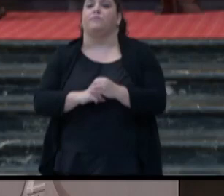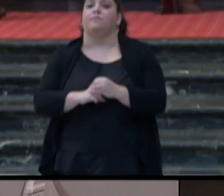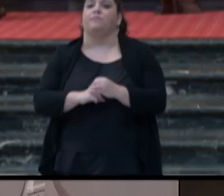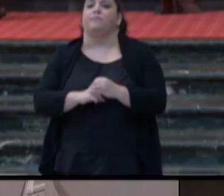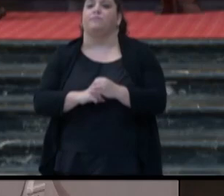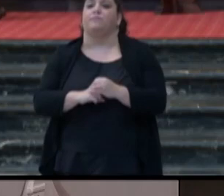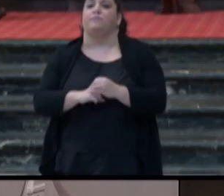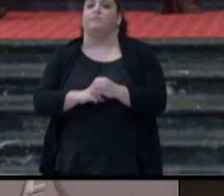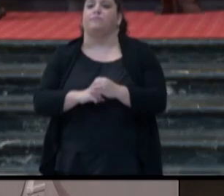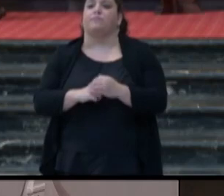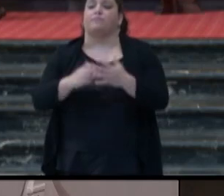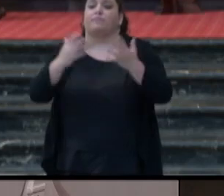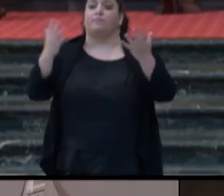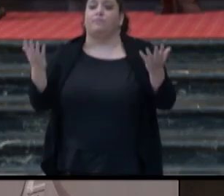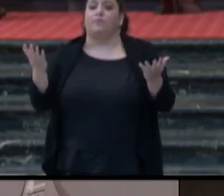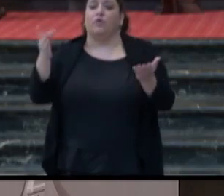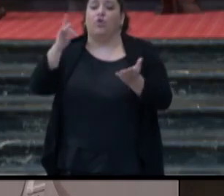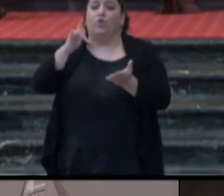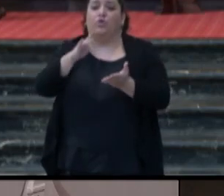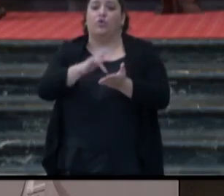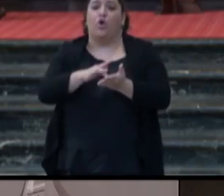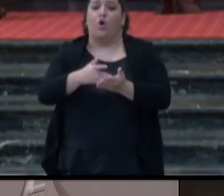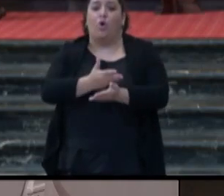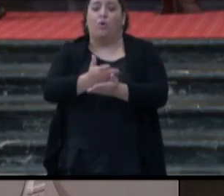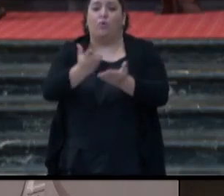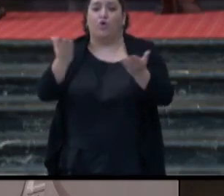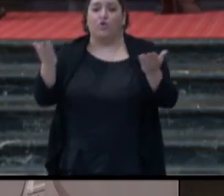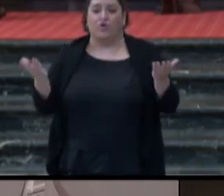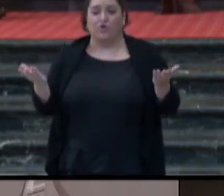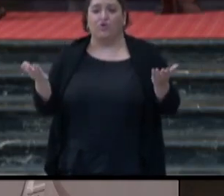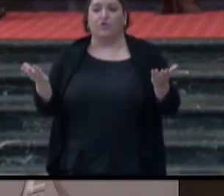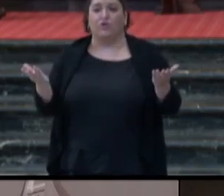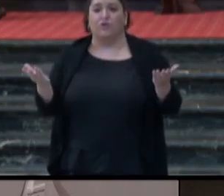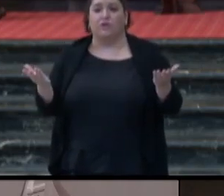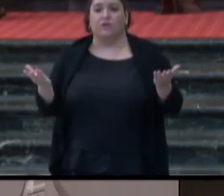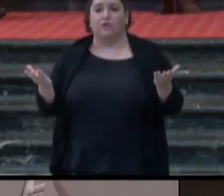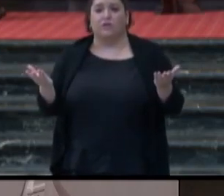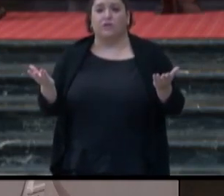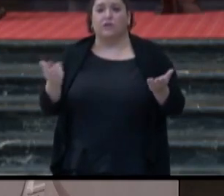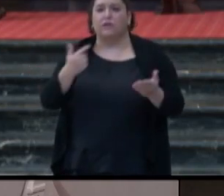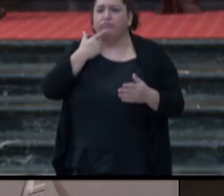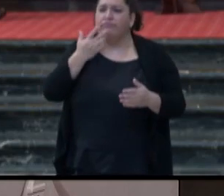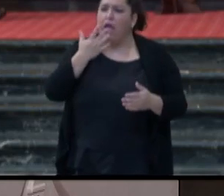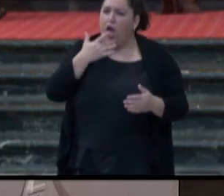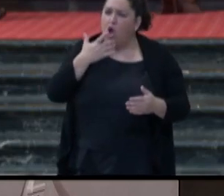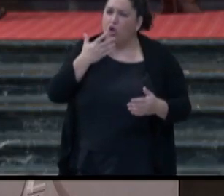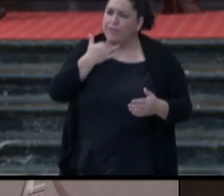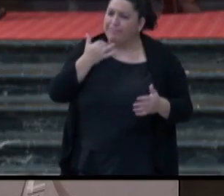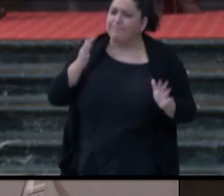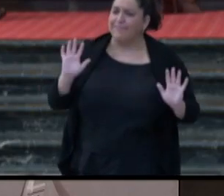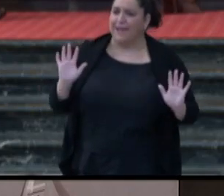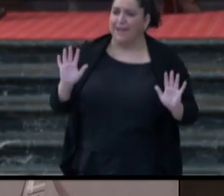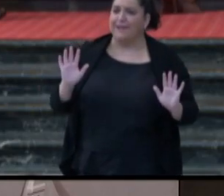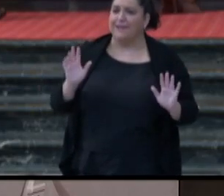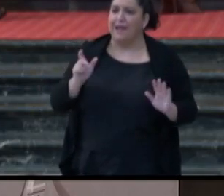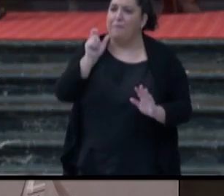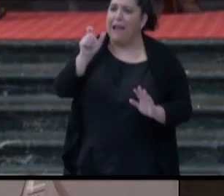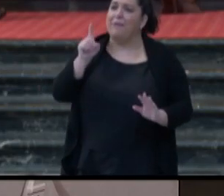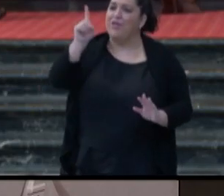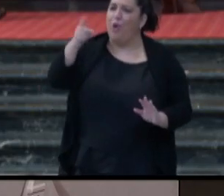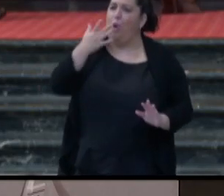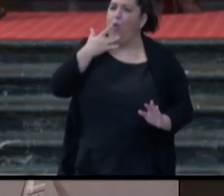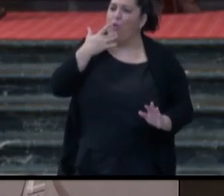y cuando llegué a vosotros dice el apóstol os resonaba la palabra de